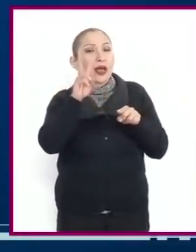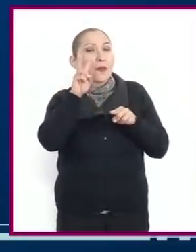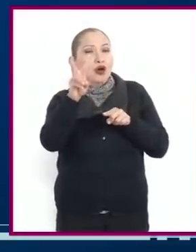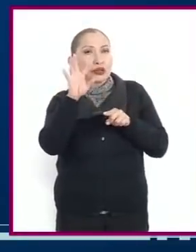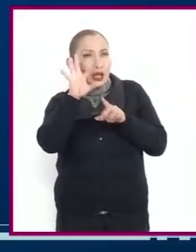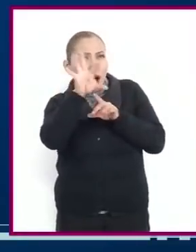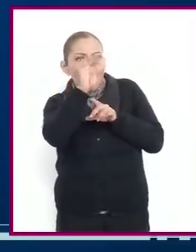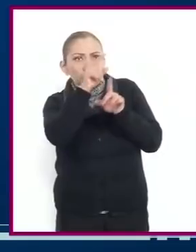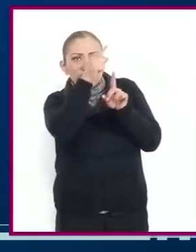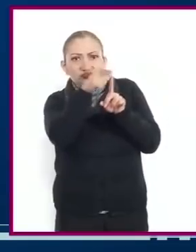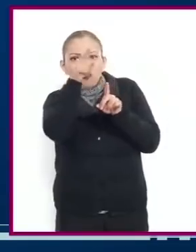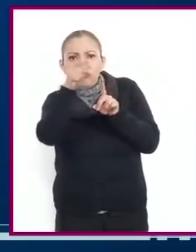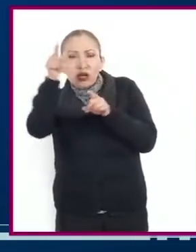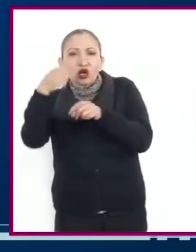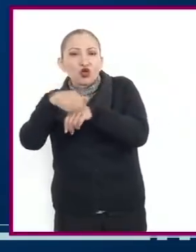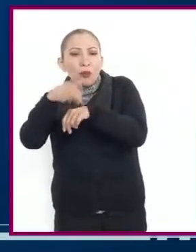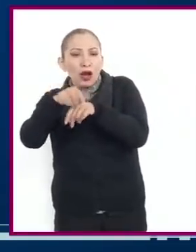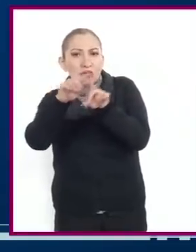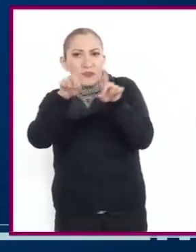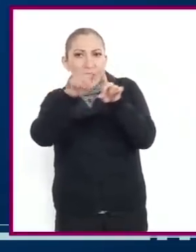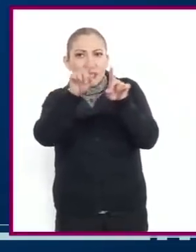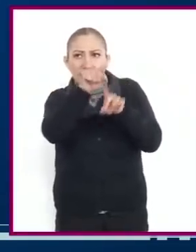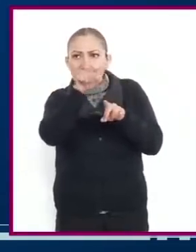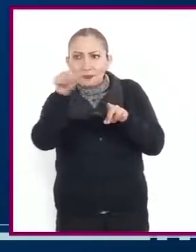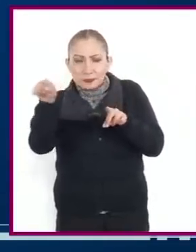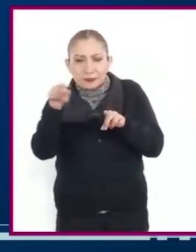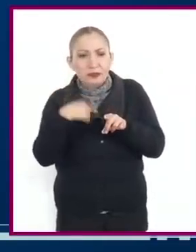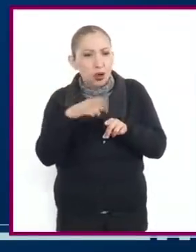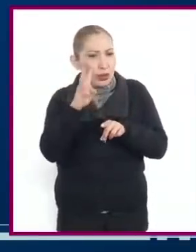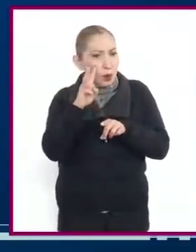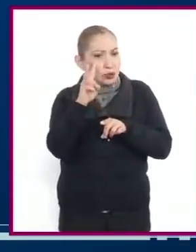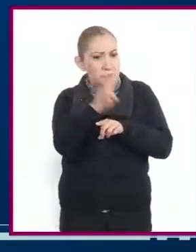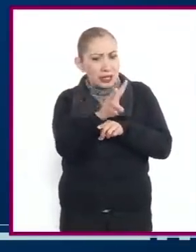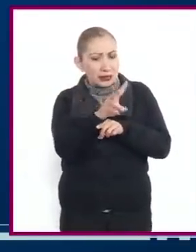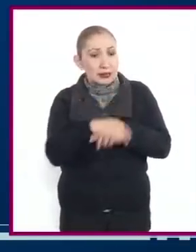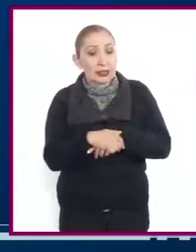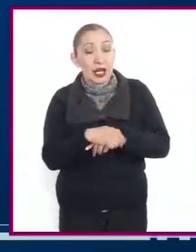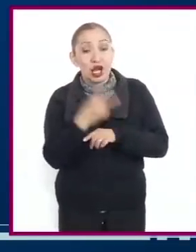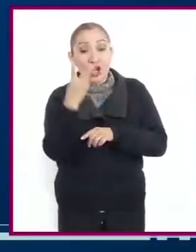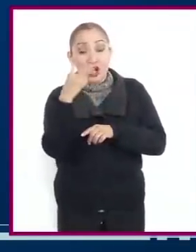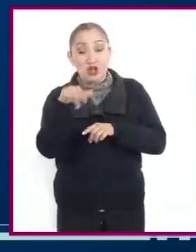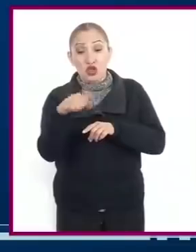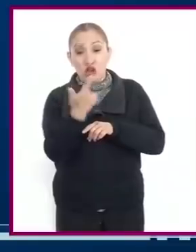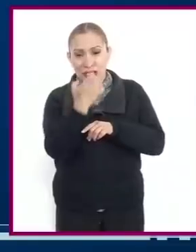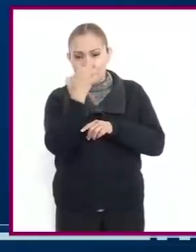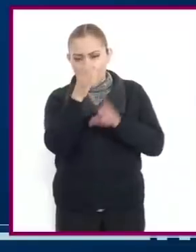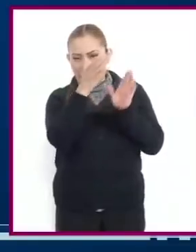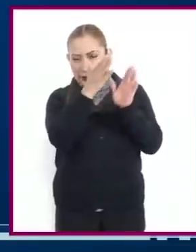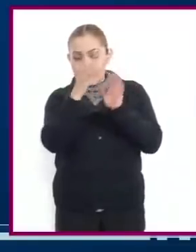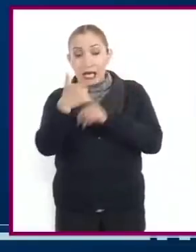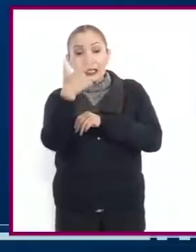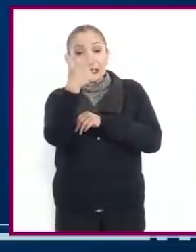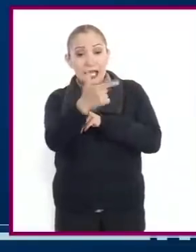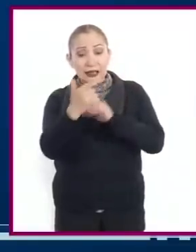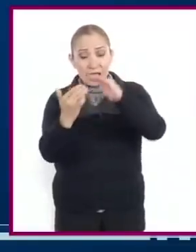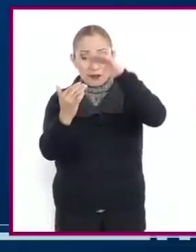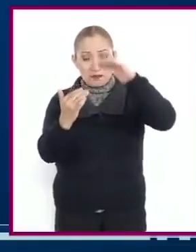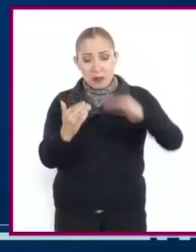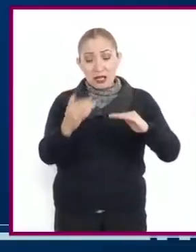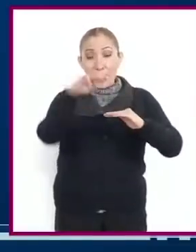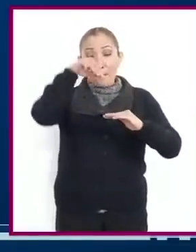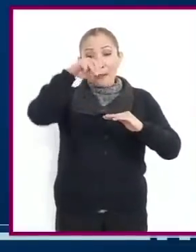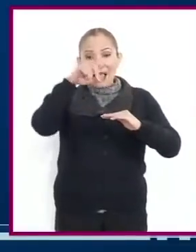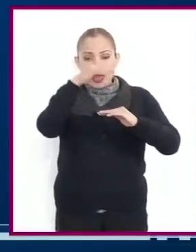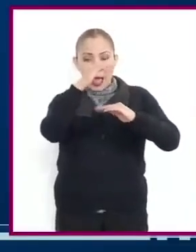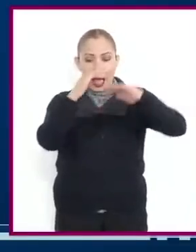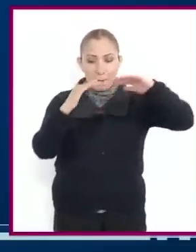podamos localizar todos los valores. Podemos observar que, de las 12 escuelas, 7 están por debajo de la